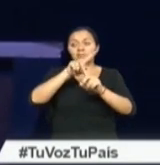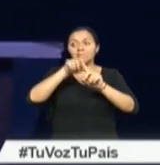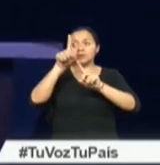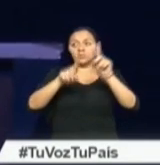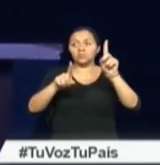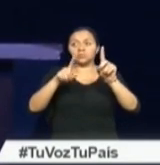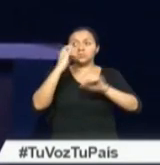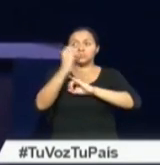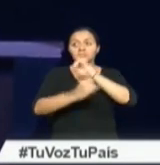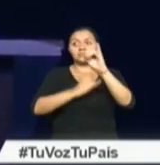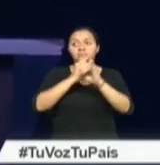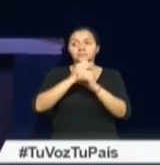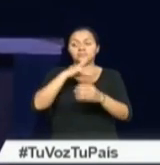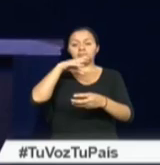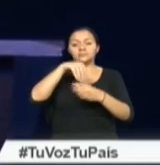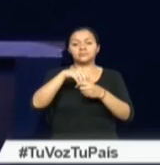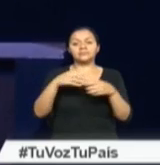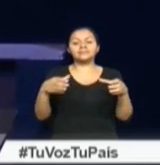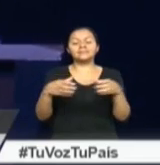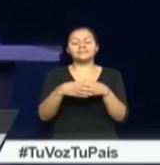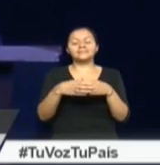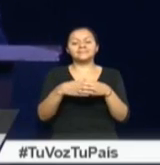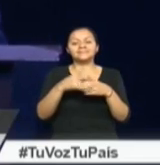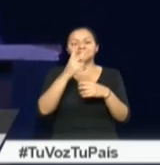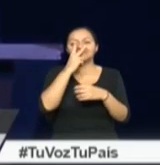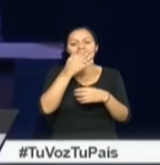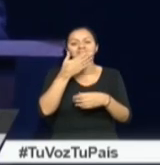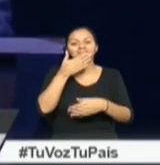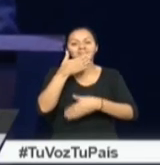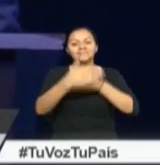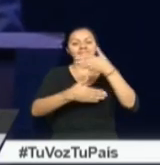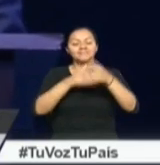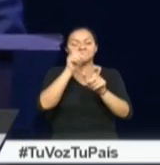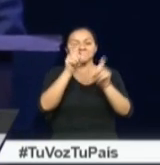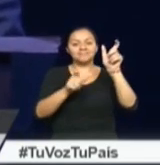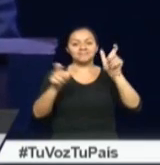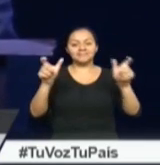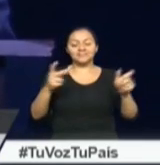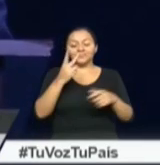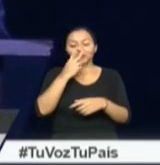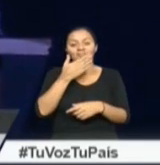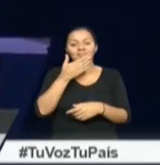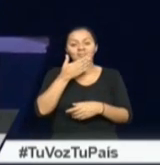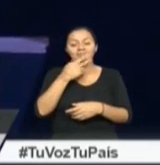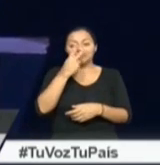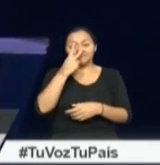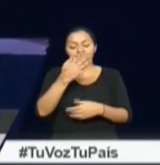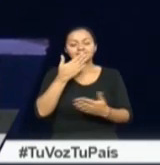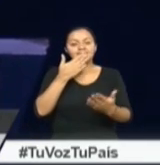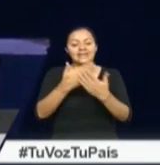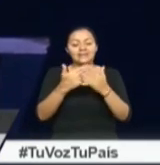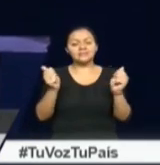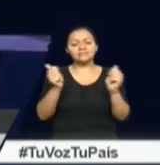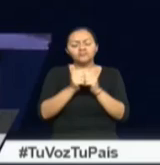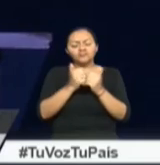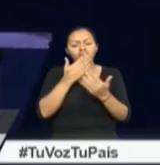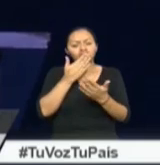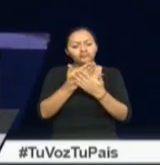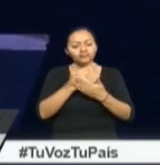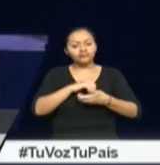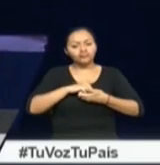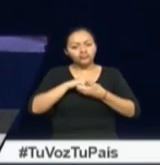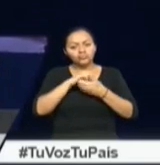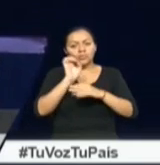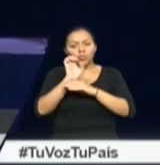extranjeros y puso a prueba el temple de nuestra gente. Siempre agradeceremos la solidaridad del